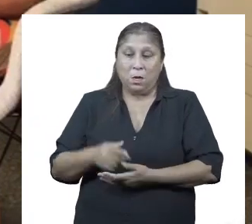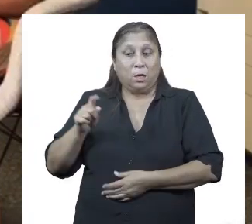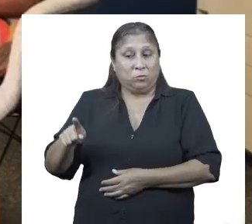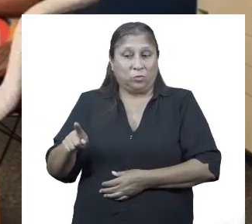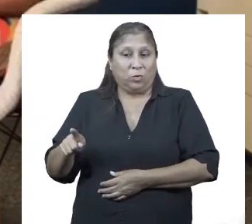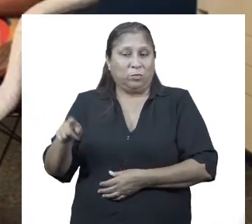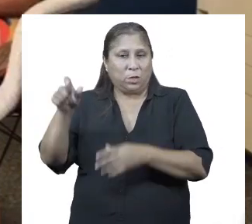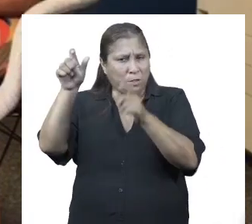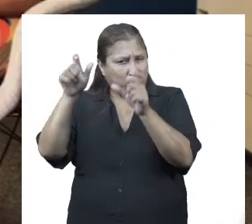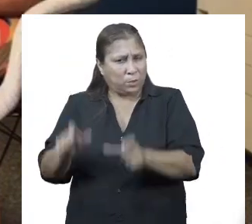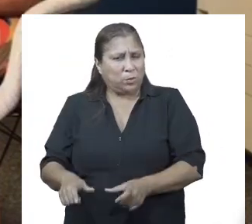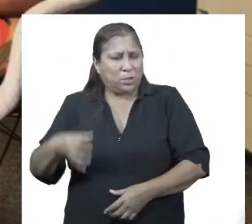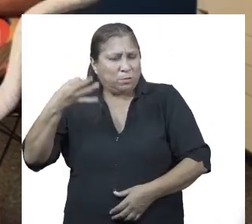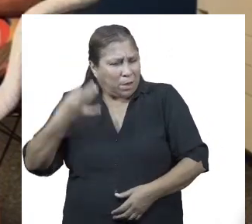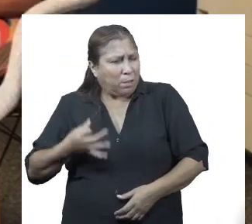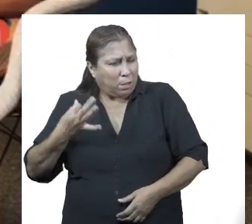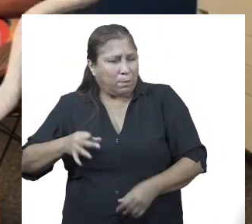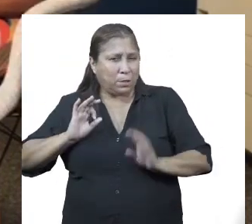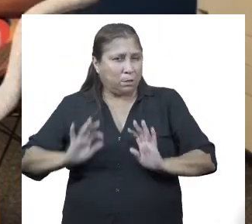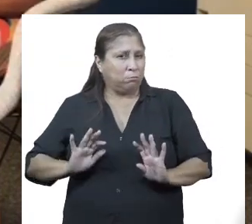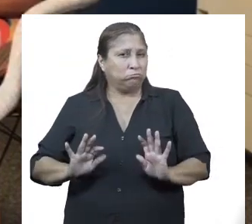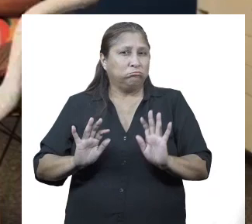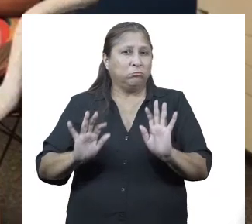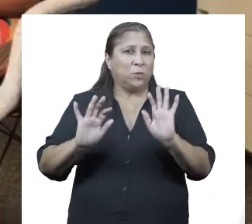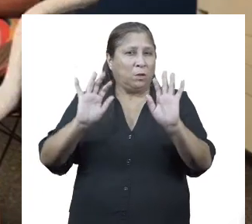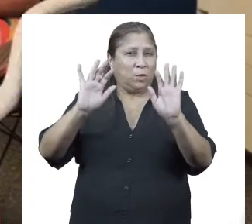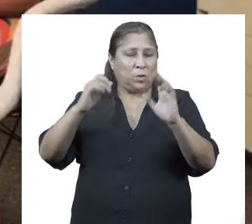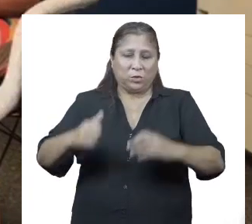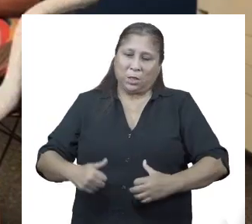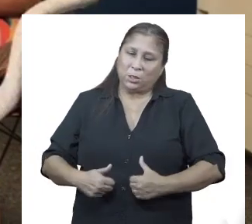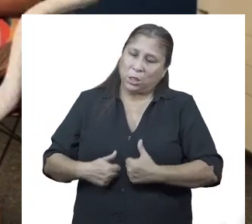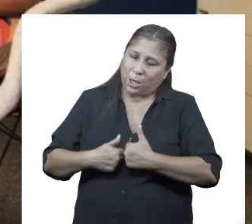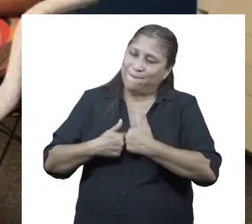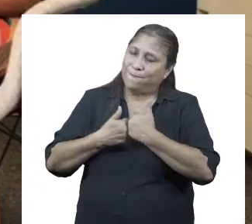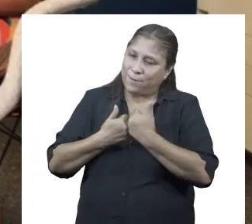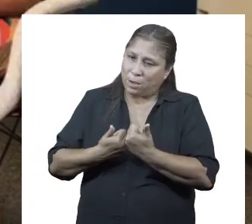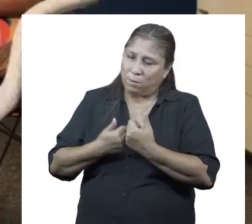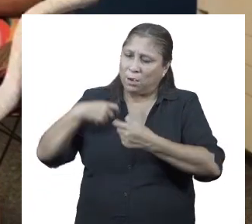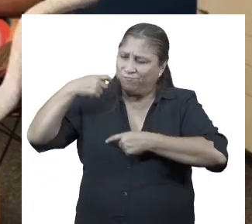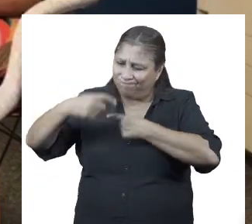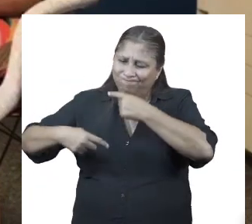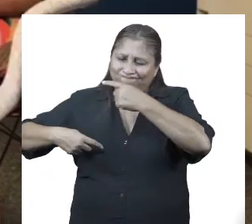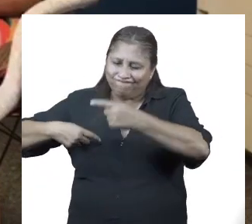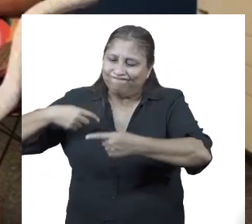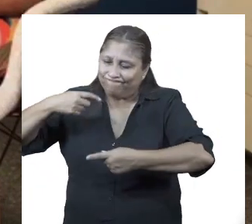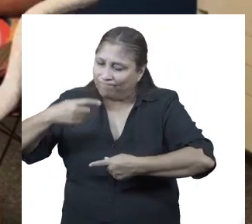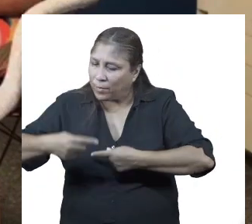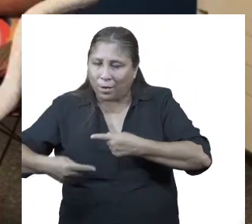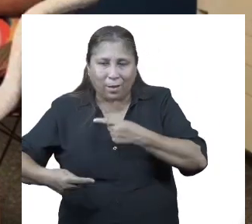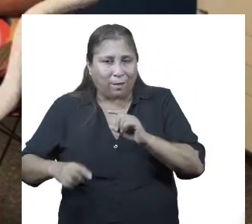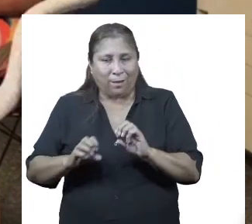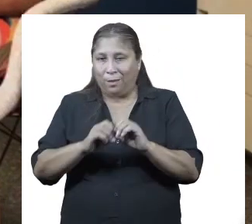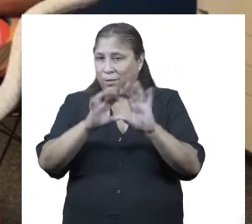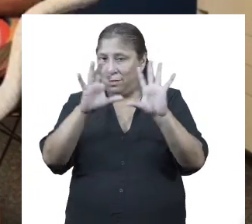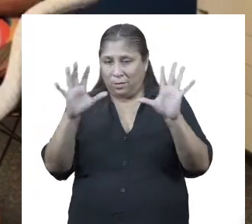Son unas personas realmente maravillosas que viven nuevamente día a día lo que es